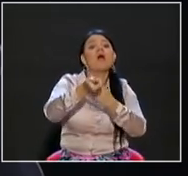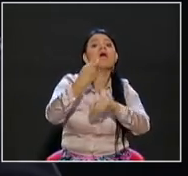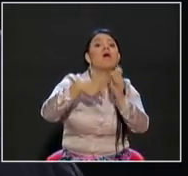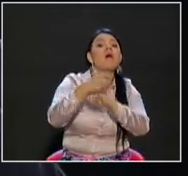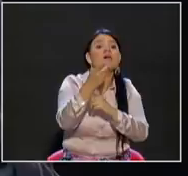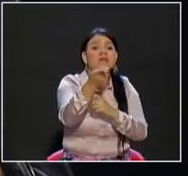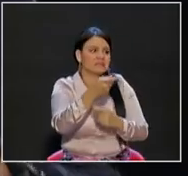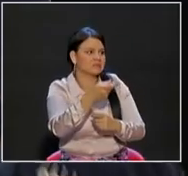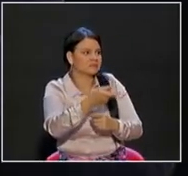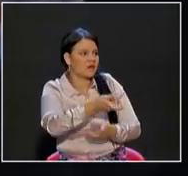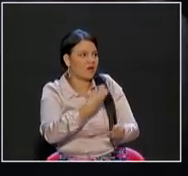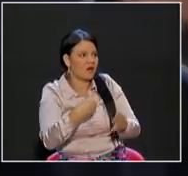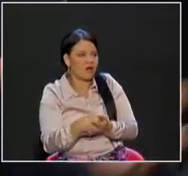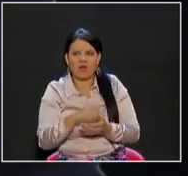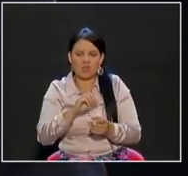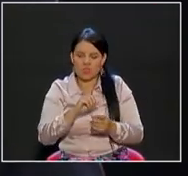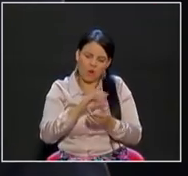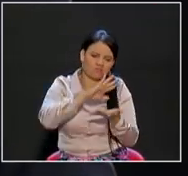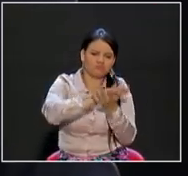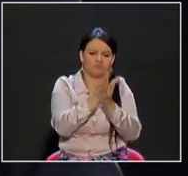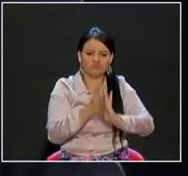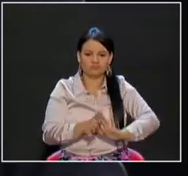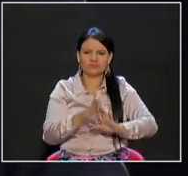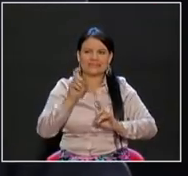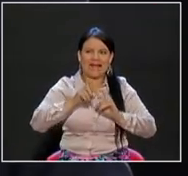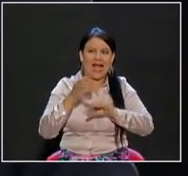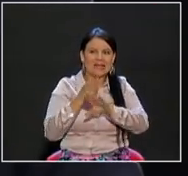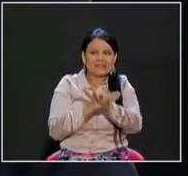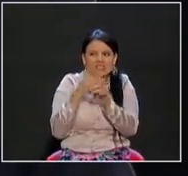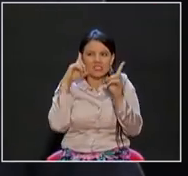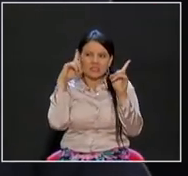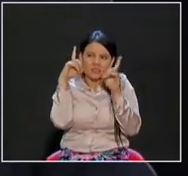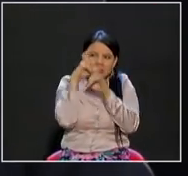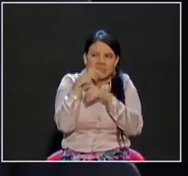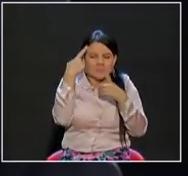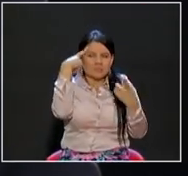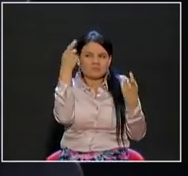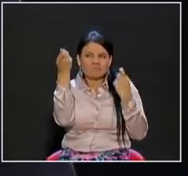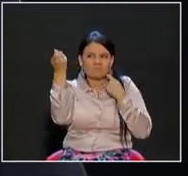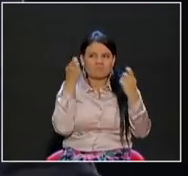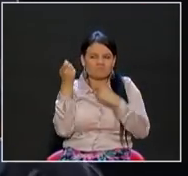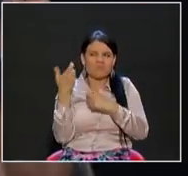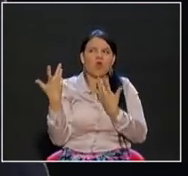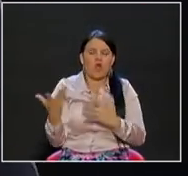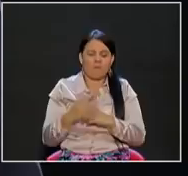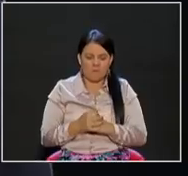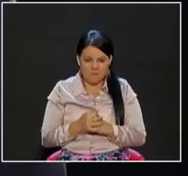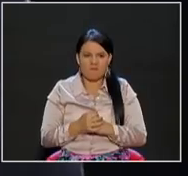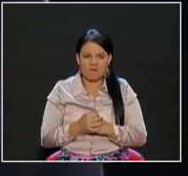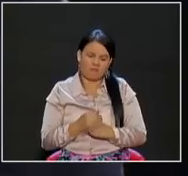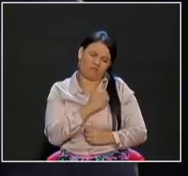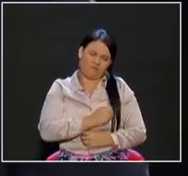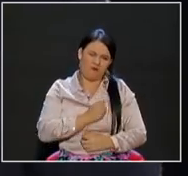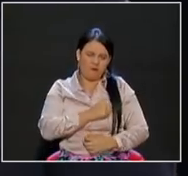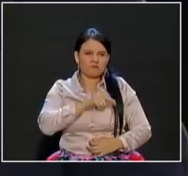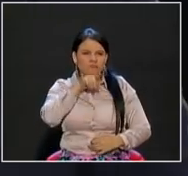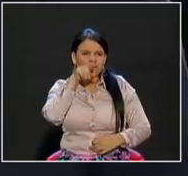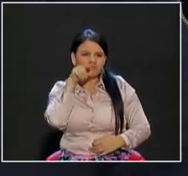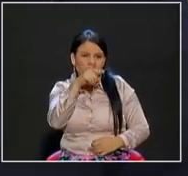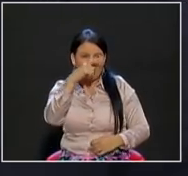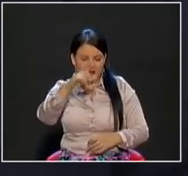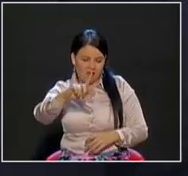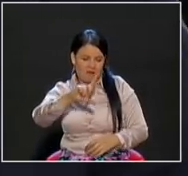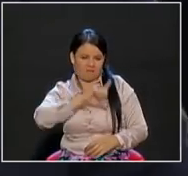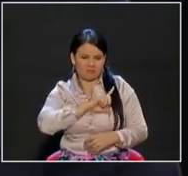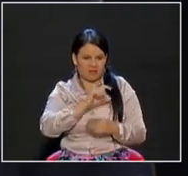nosotros decididamente en crear todo un aparato de inteligencia para ellos hay que pedirle también a la justicia que nos acompañe fortalecer la